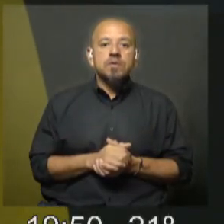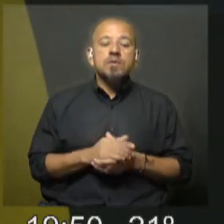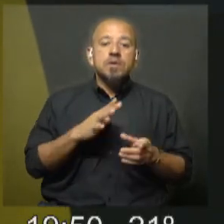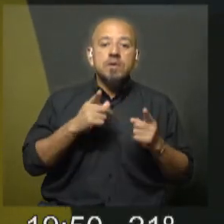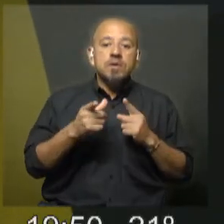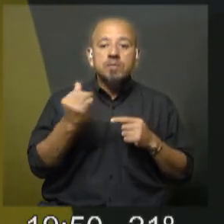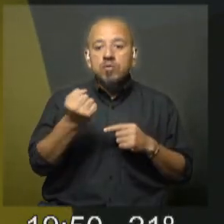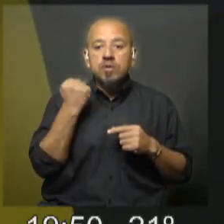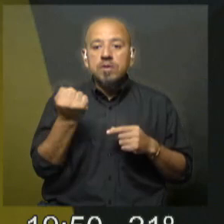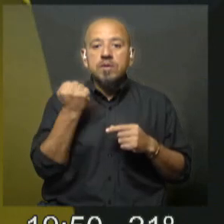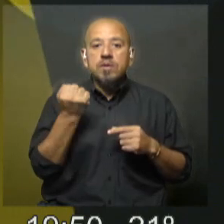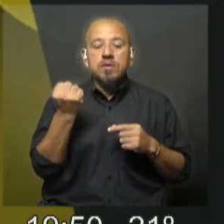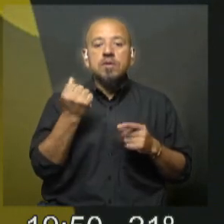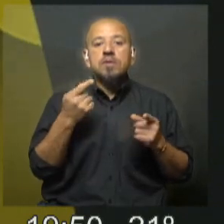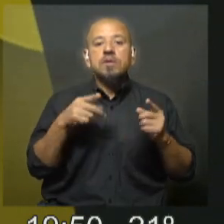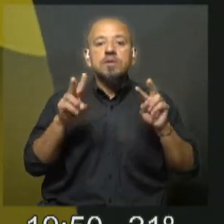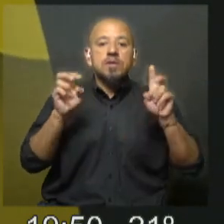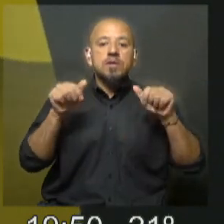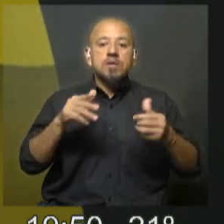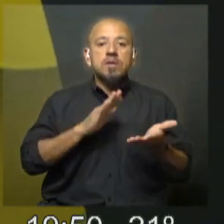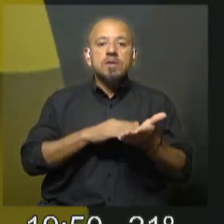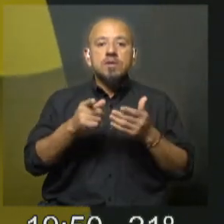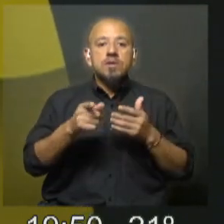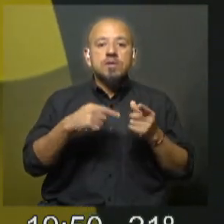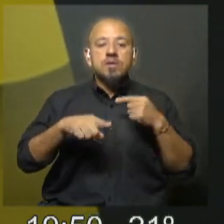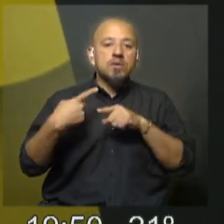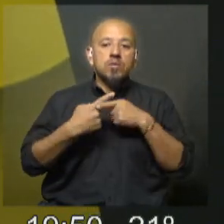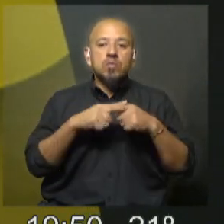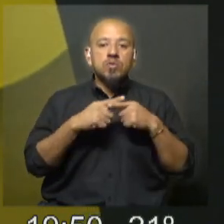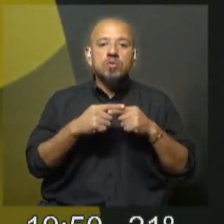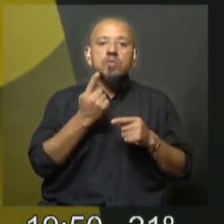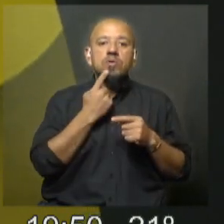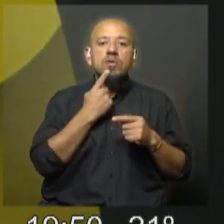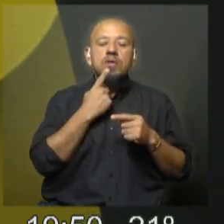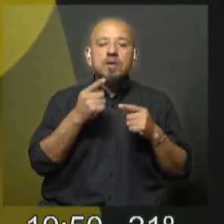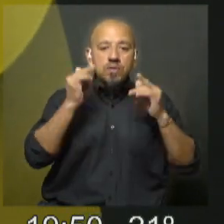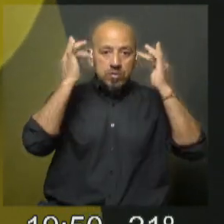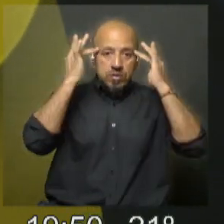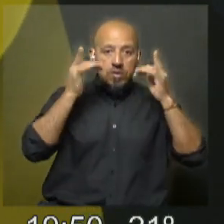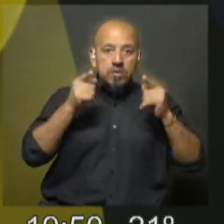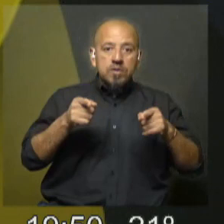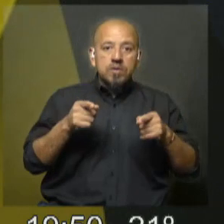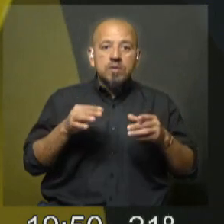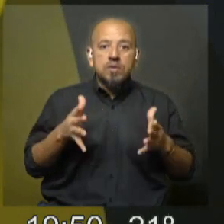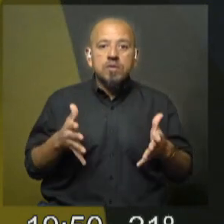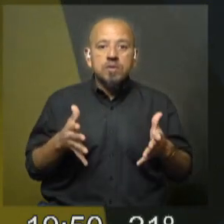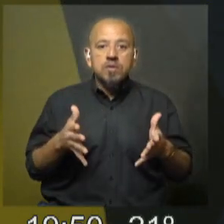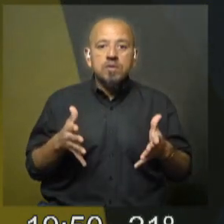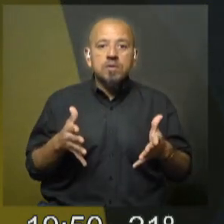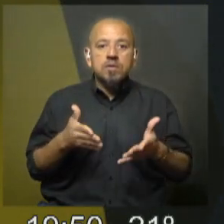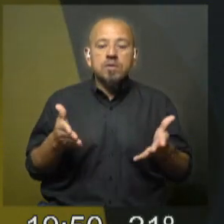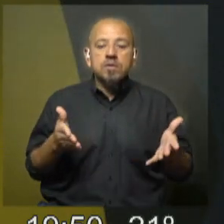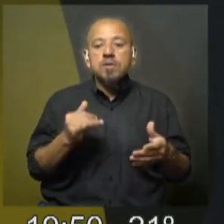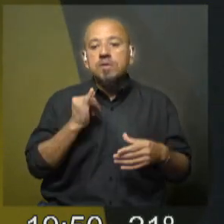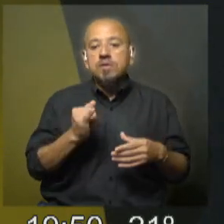relevancia mediática muy importante en términos de discusión sobre política educativa en los últimos años, era y es en sí